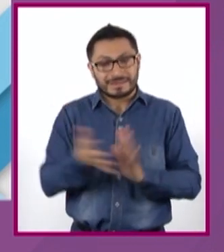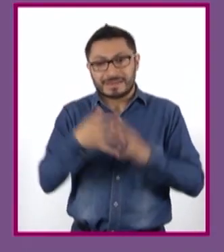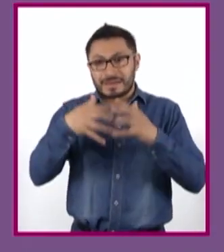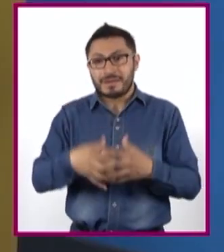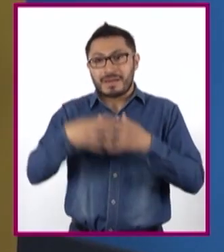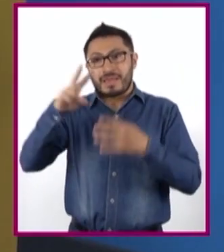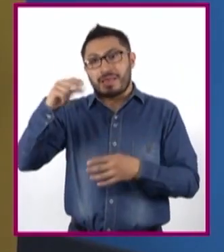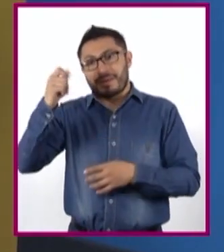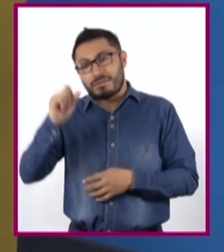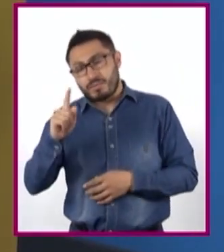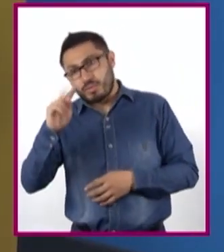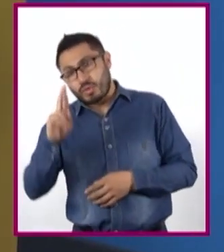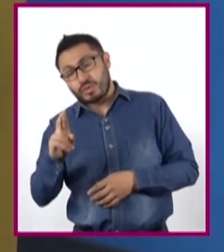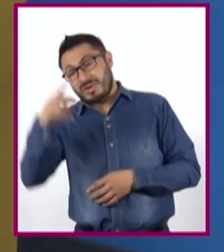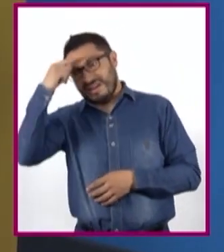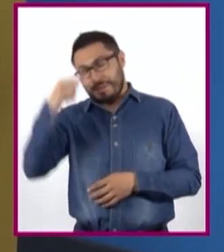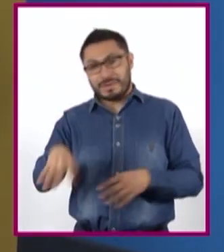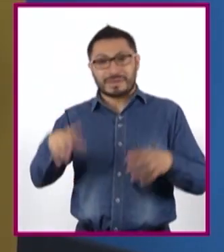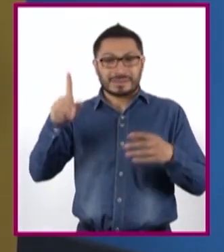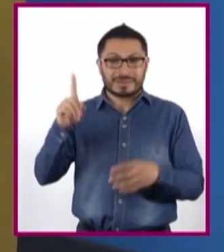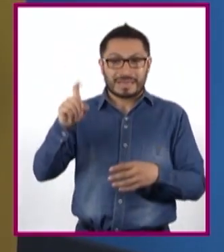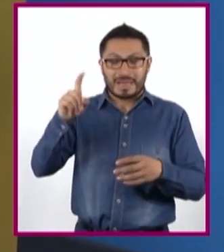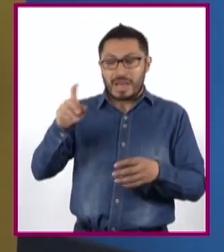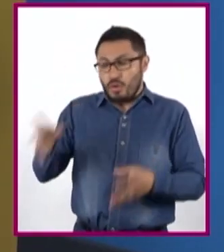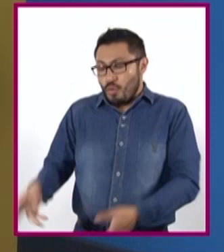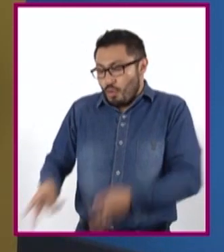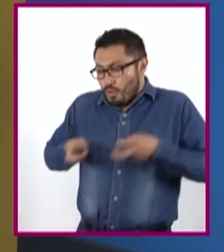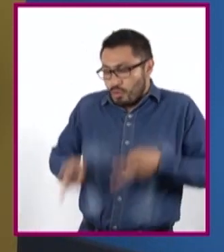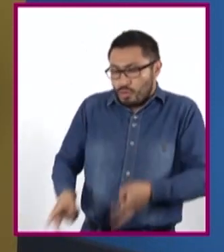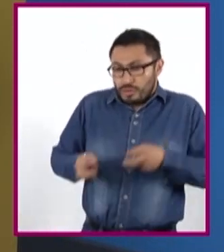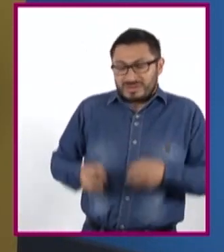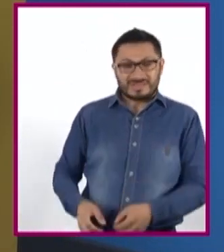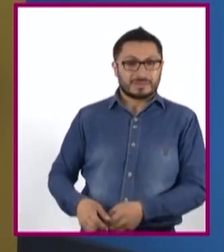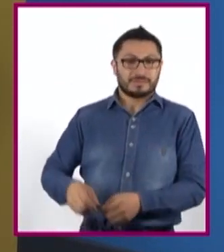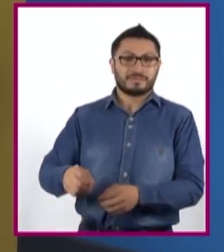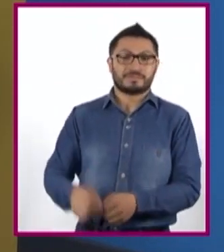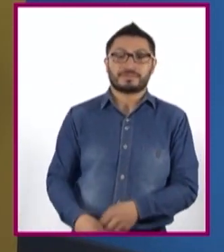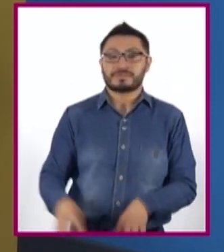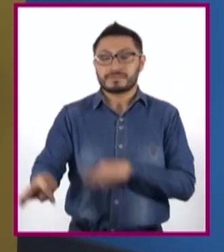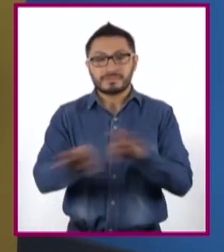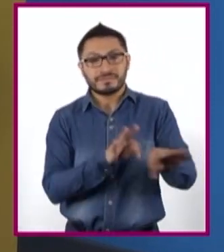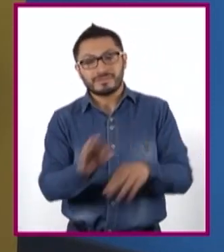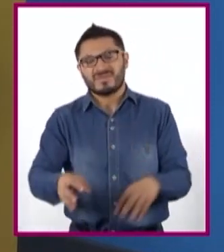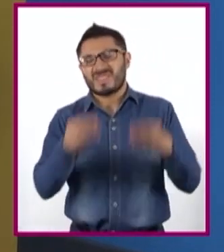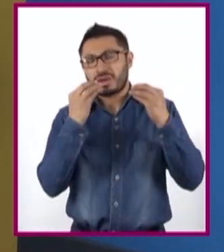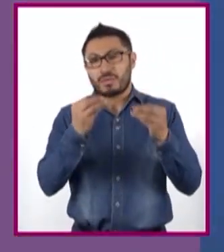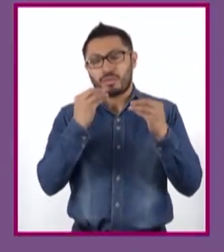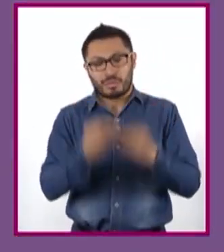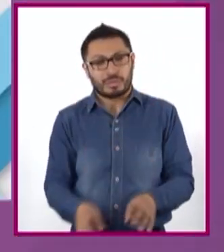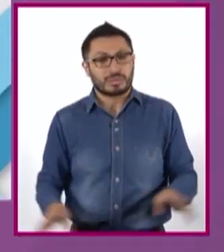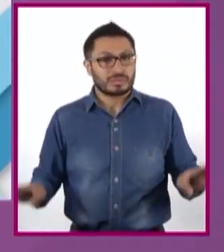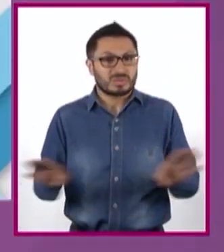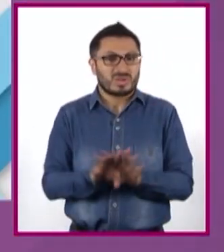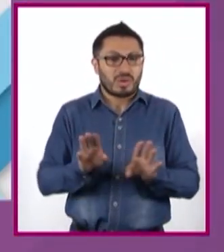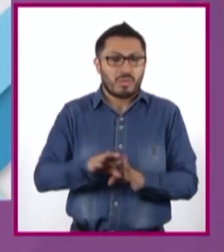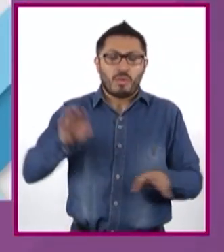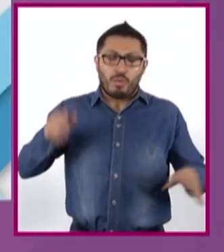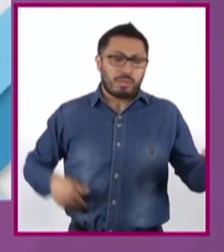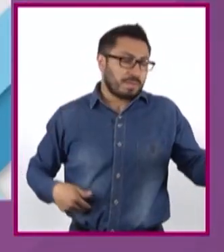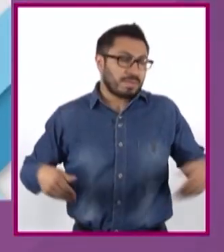minas. Su bomba de agua trabajaba con altas presiones y con frecuencia provocaba accidentes.